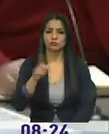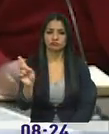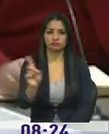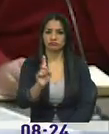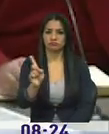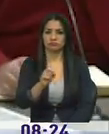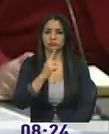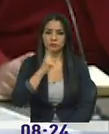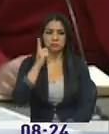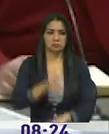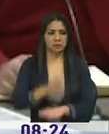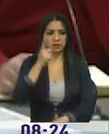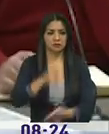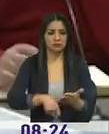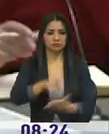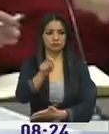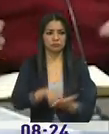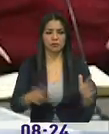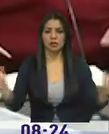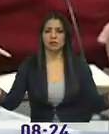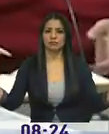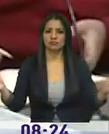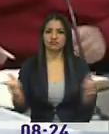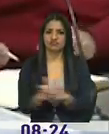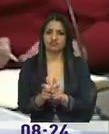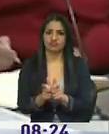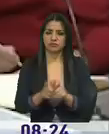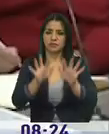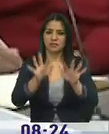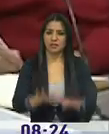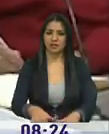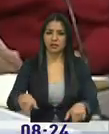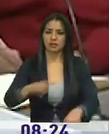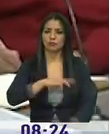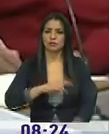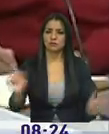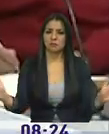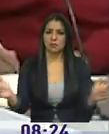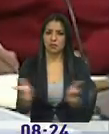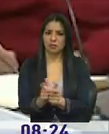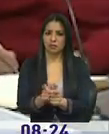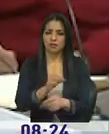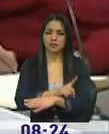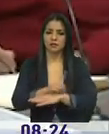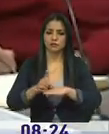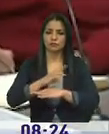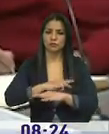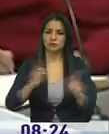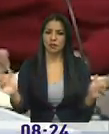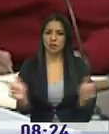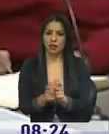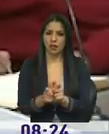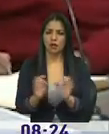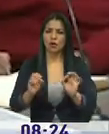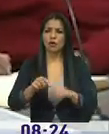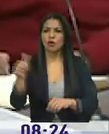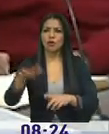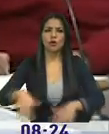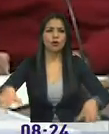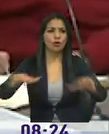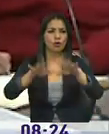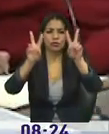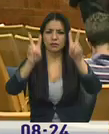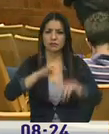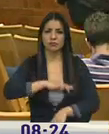a ejecutar esta reducción de secretarías metropolitanas o de direcciones metropolitanas o de otro tipo de